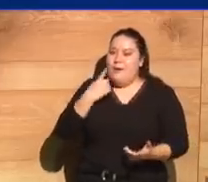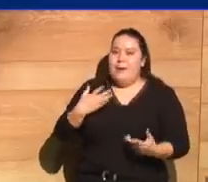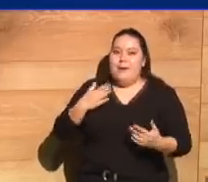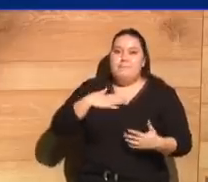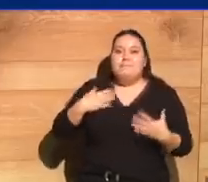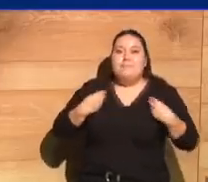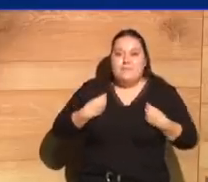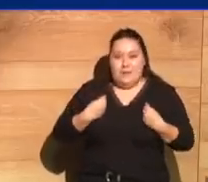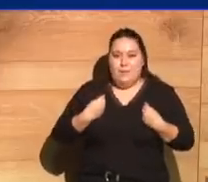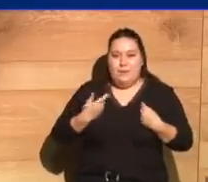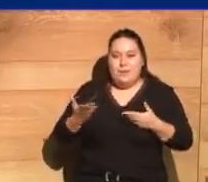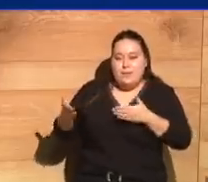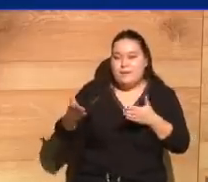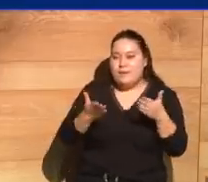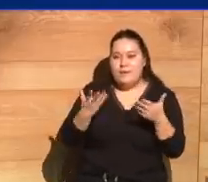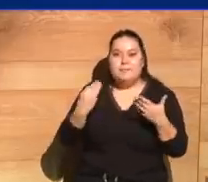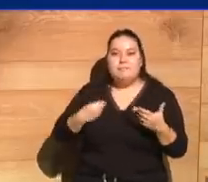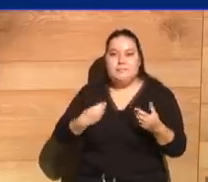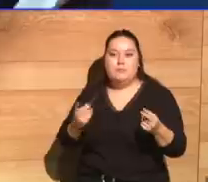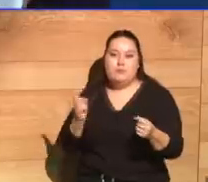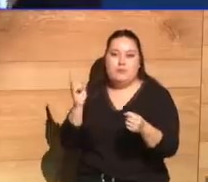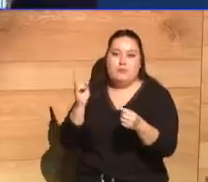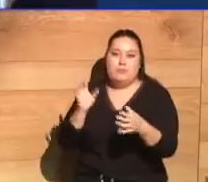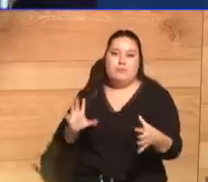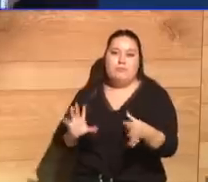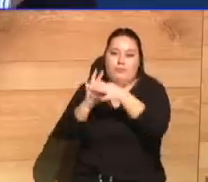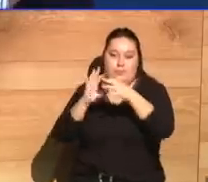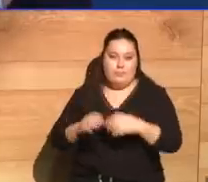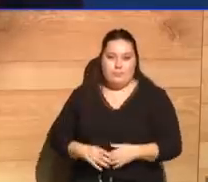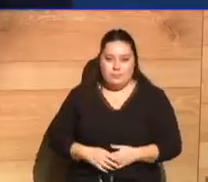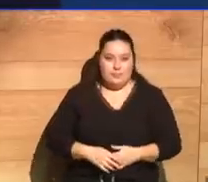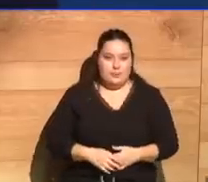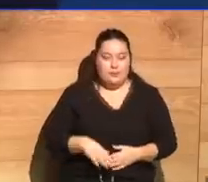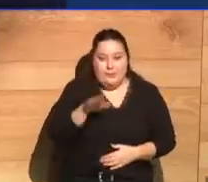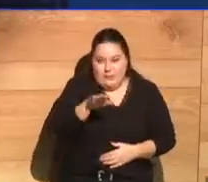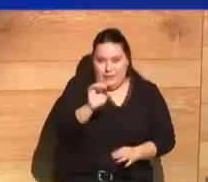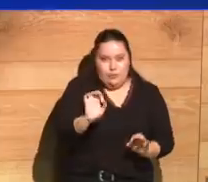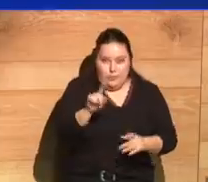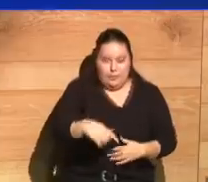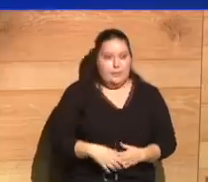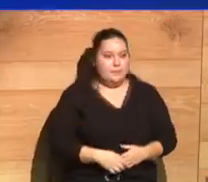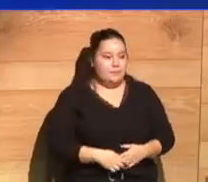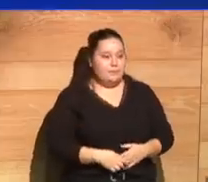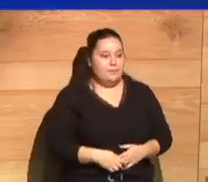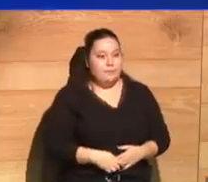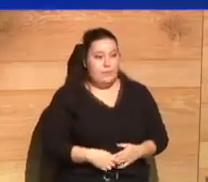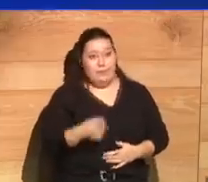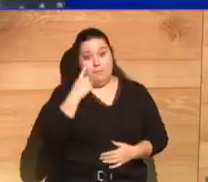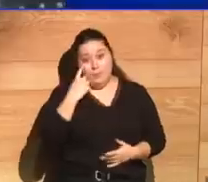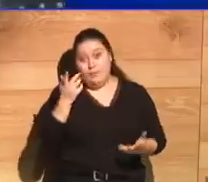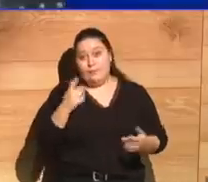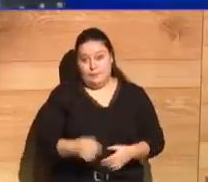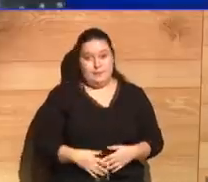mi camino se cruce... Te llevara, claro, con ese muchacho. Con ese muchachito. Tan desinhibido. Y mira, a lo tonto, mira.